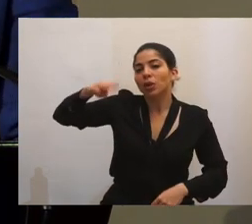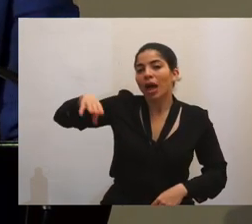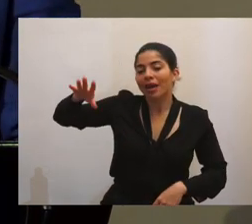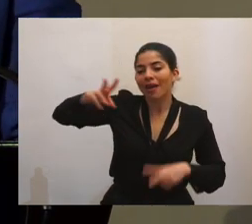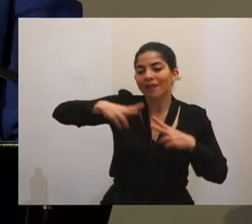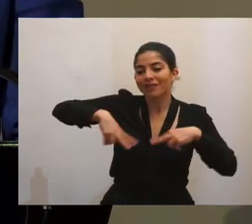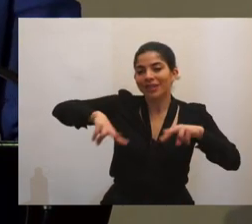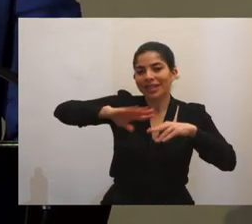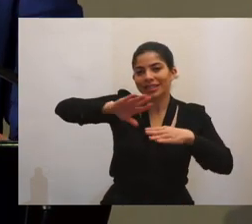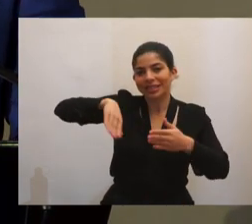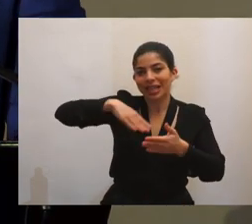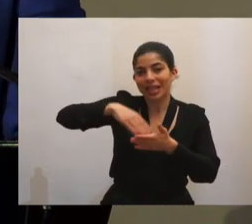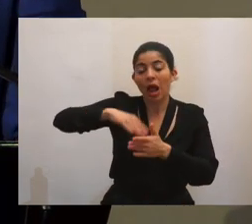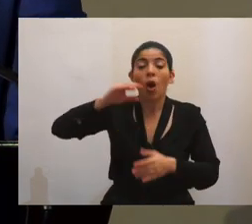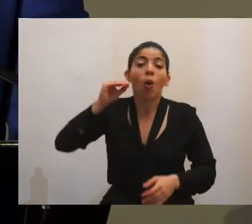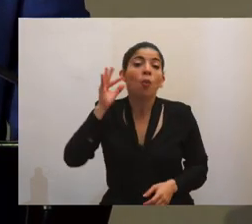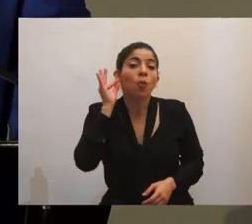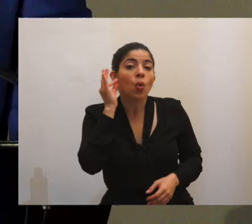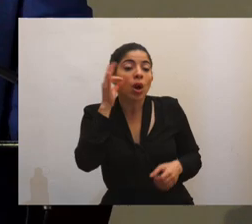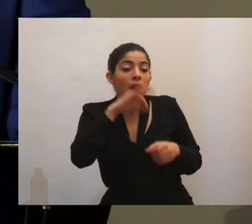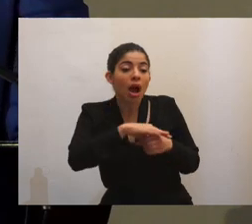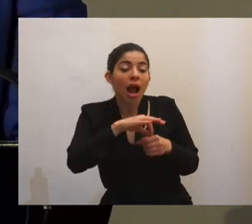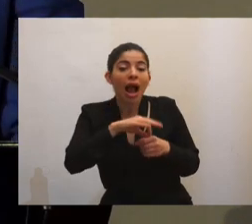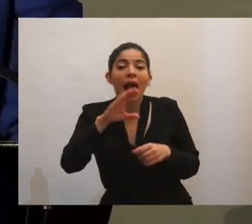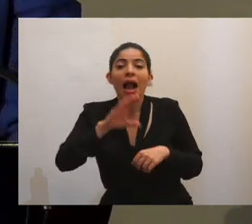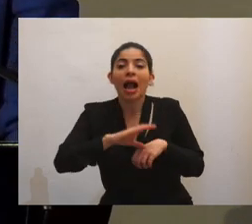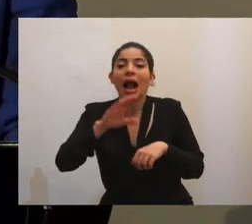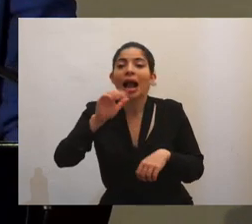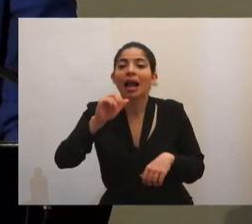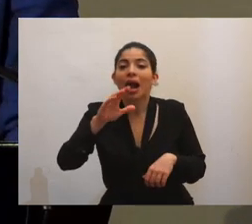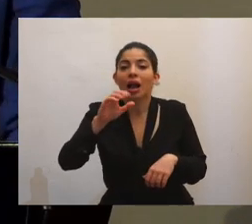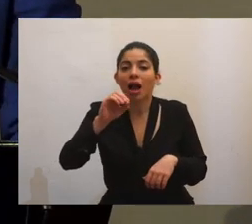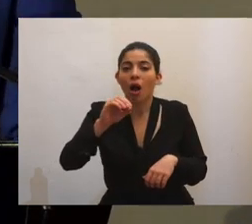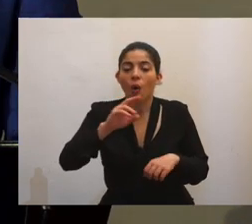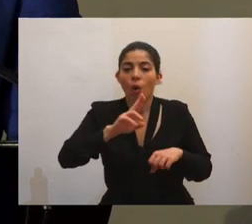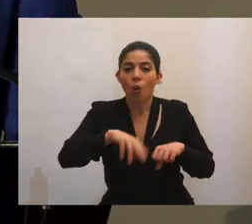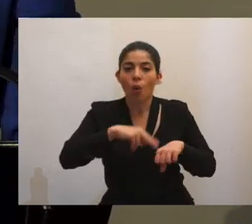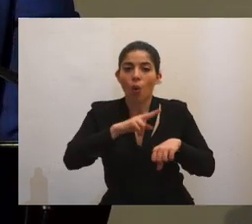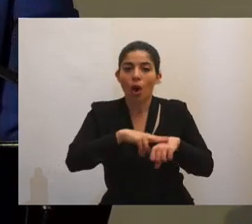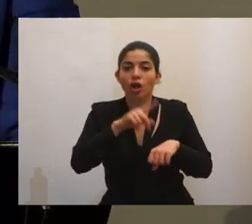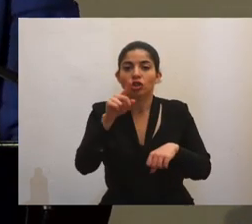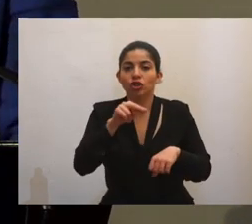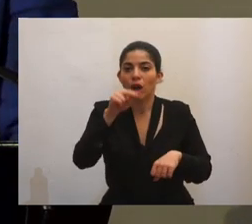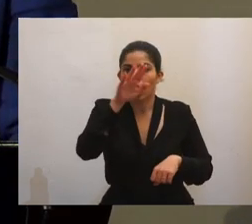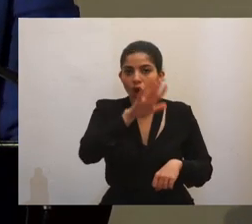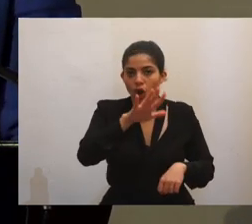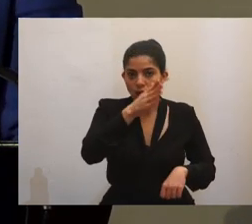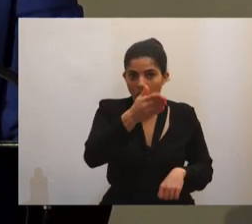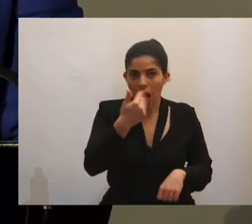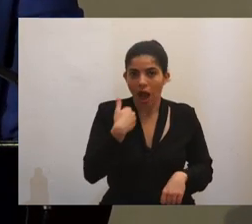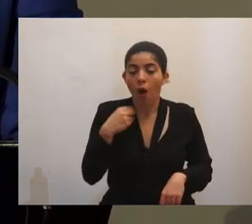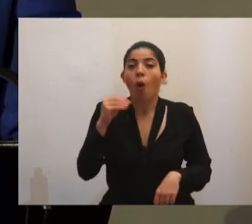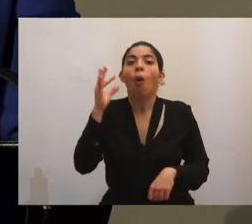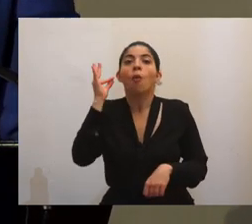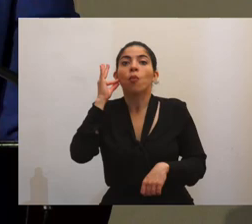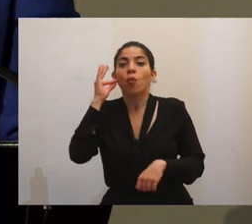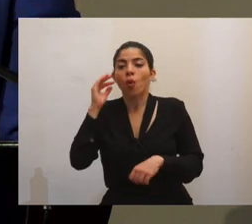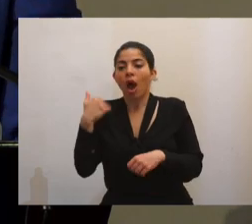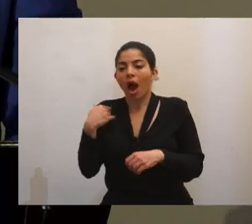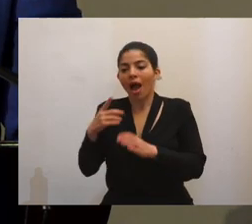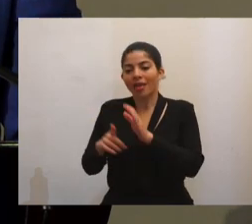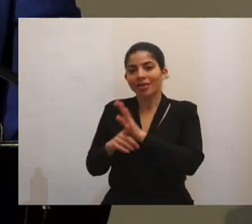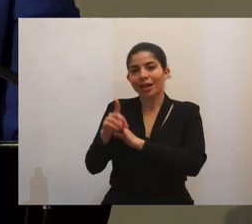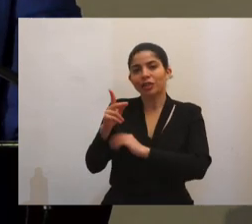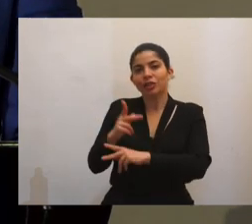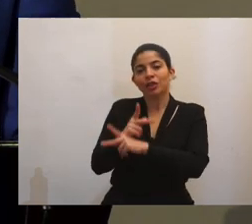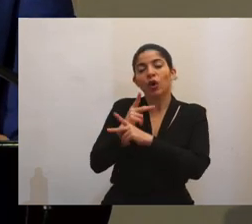Valle Central, o las mujeres que cultivan cacao orgánico en la zona norte, o las mujeres que impulsan un desarrollo sostenible